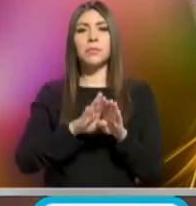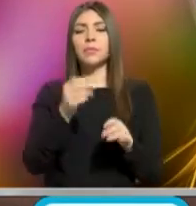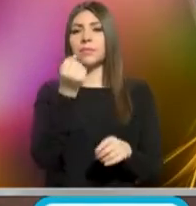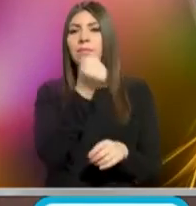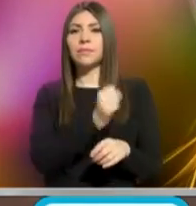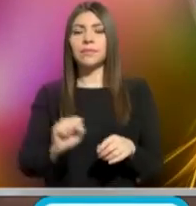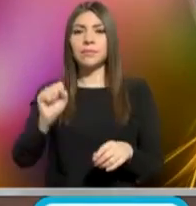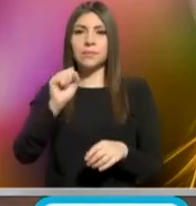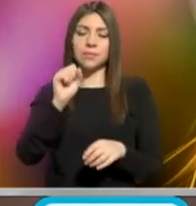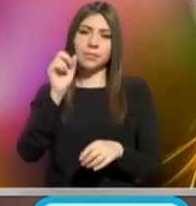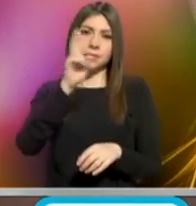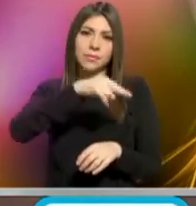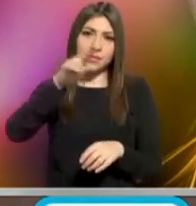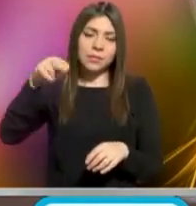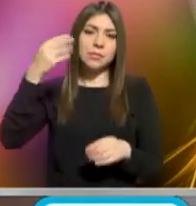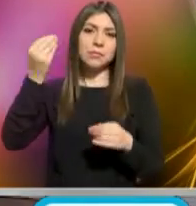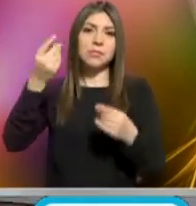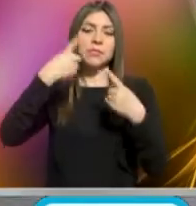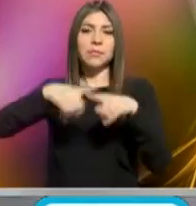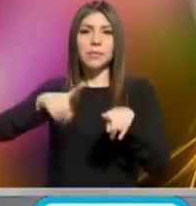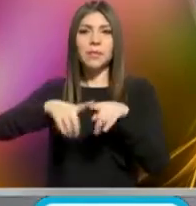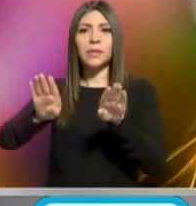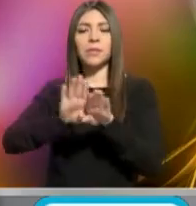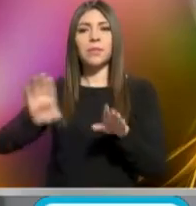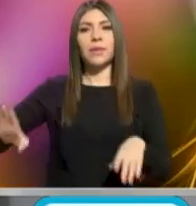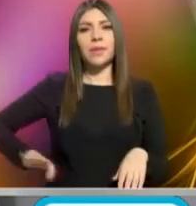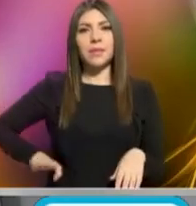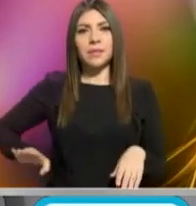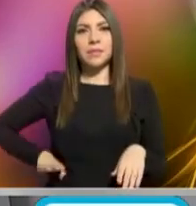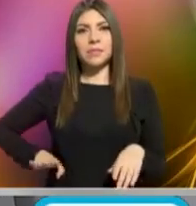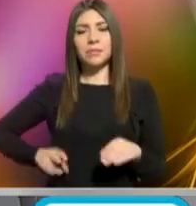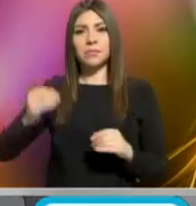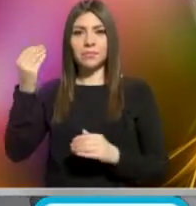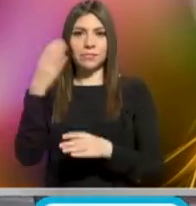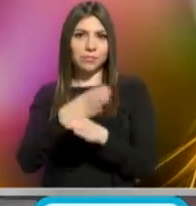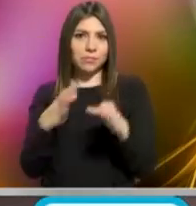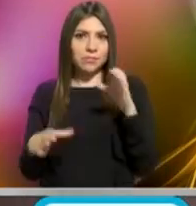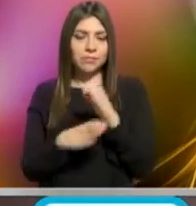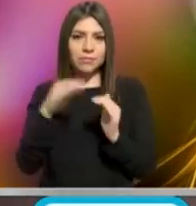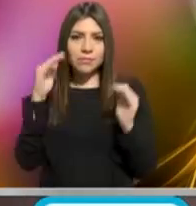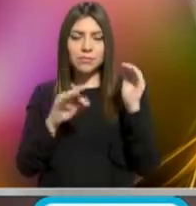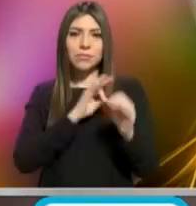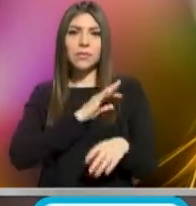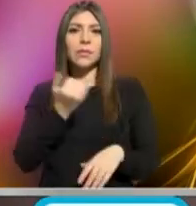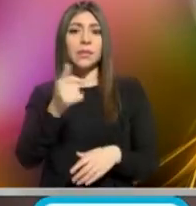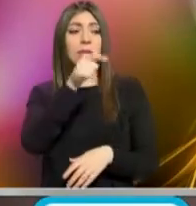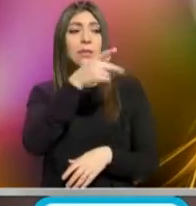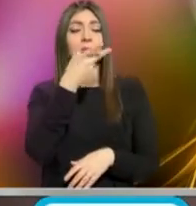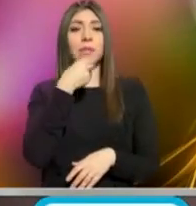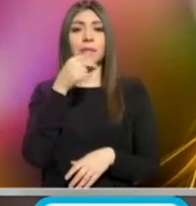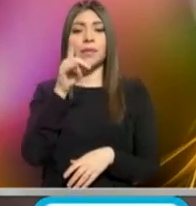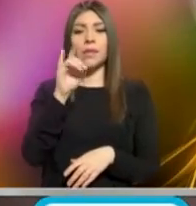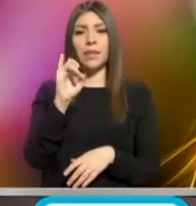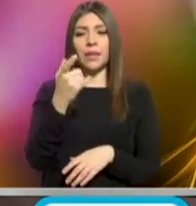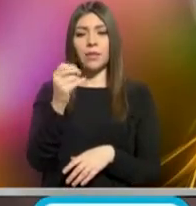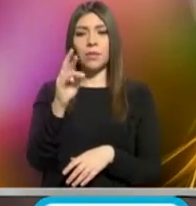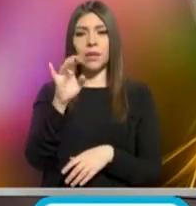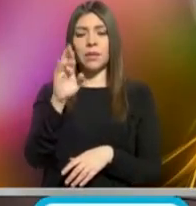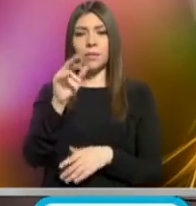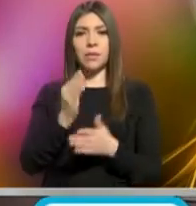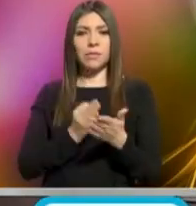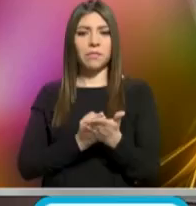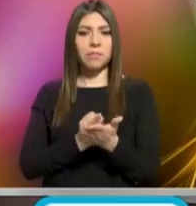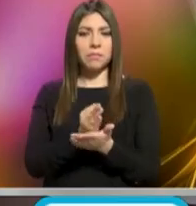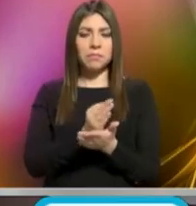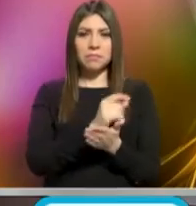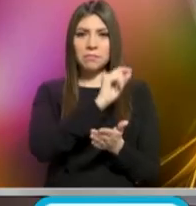artista, tantas características y tantas dualidades que puede tener Y una firme, misma persona. Claro. Diego Rivera, o sea, no necesitaba ocultar